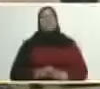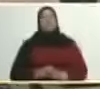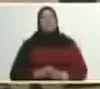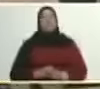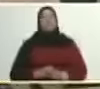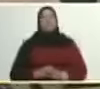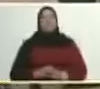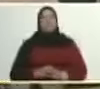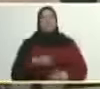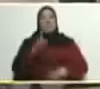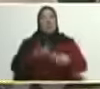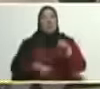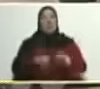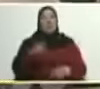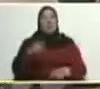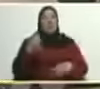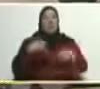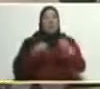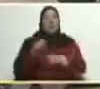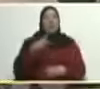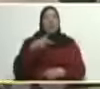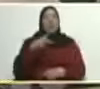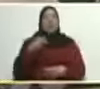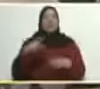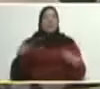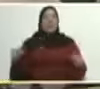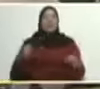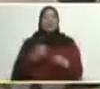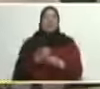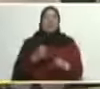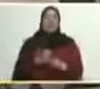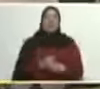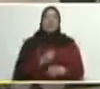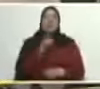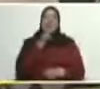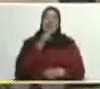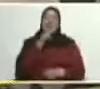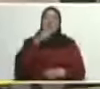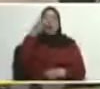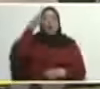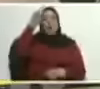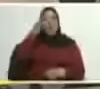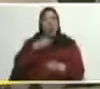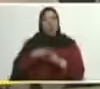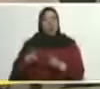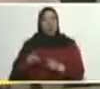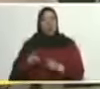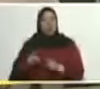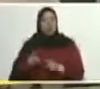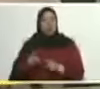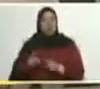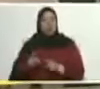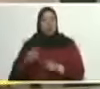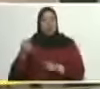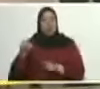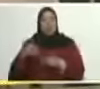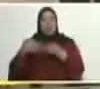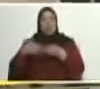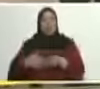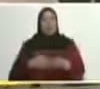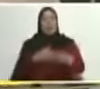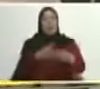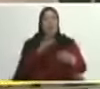Queremos comprar cosas de Nicaragua, de Venezuela, de Cuba, pero tenemos barcos. Barcos que envíen